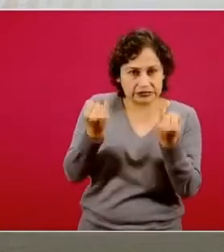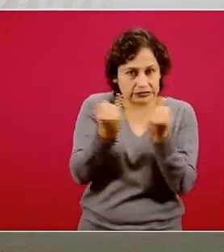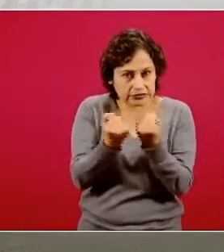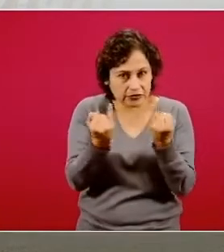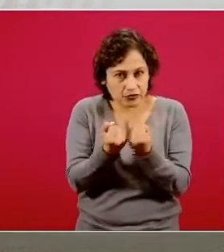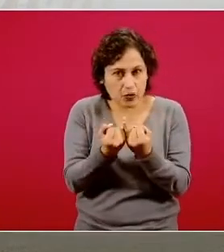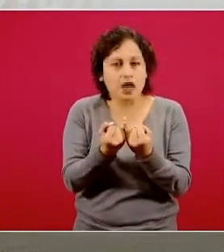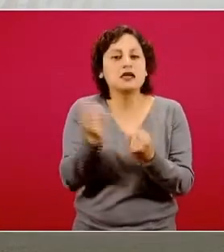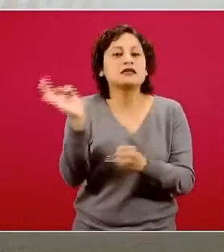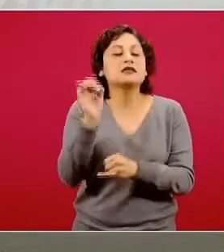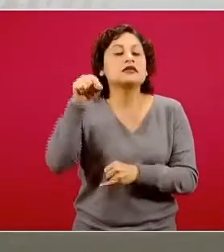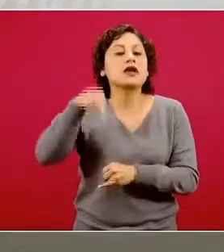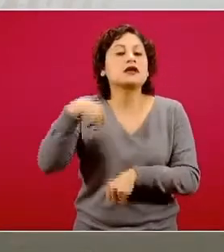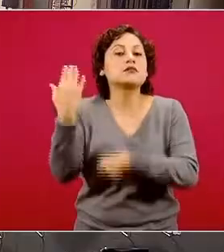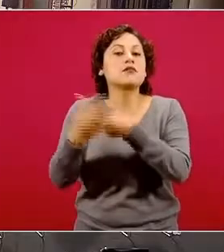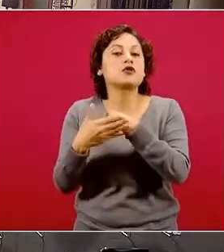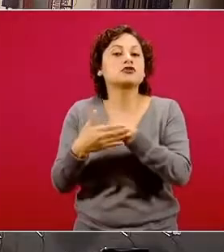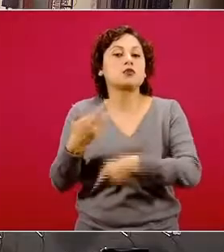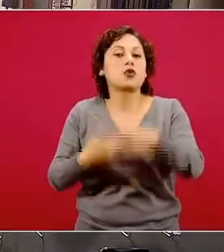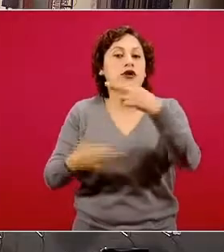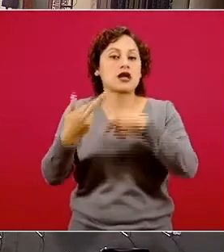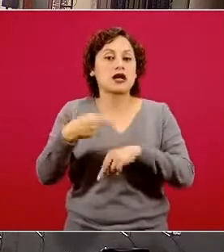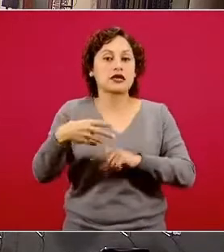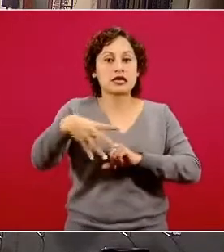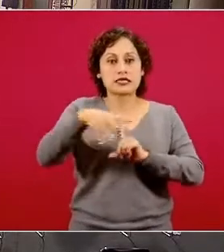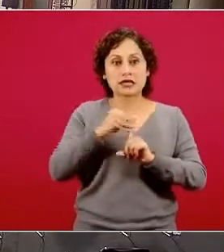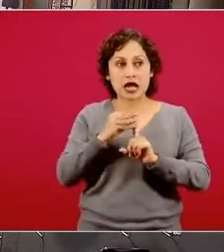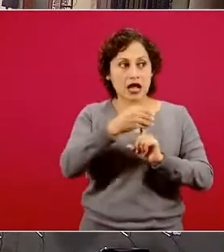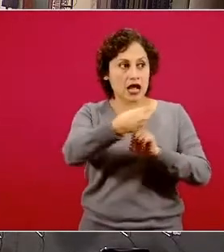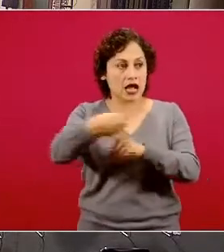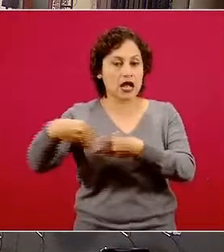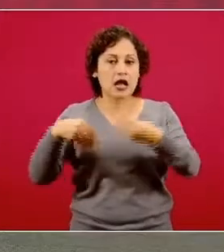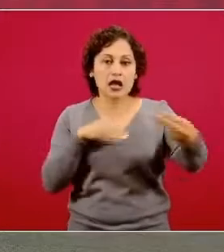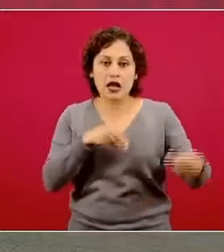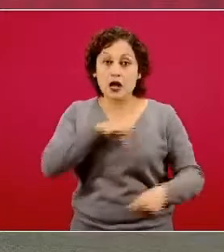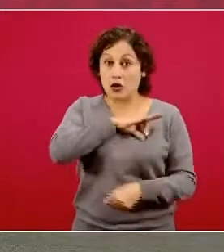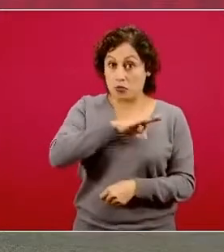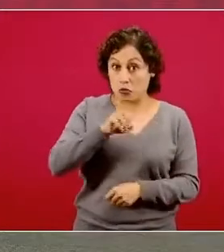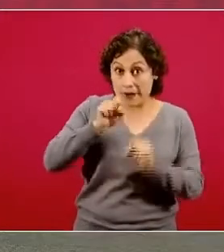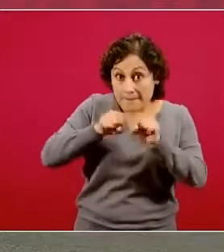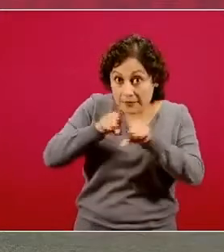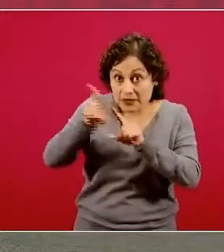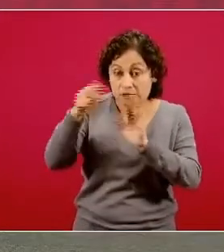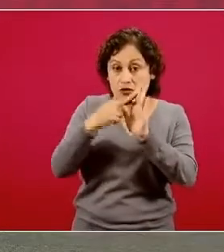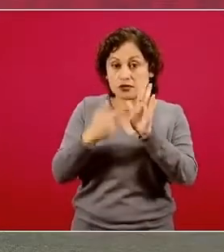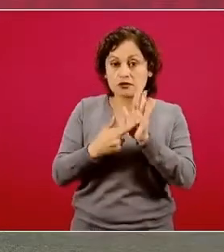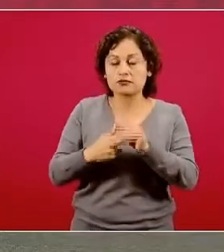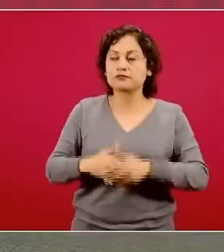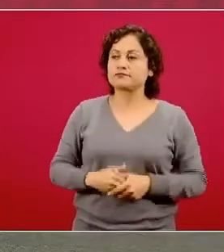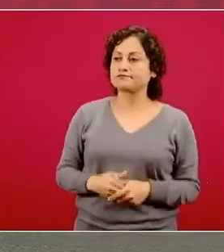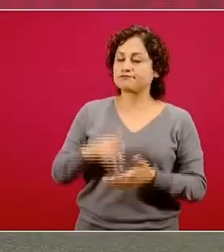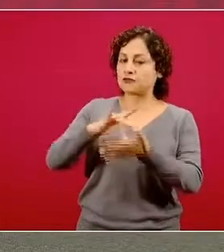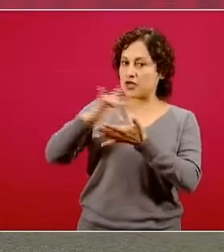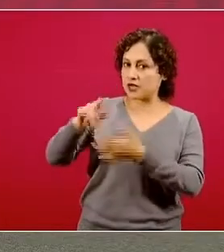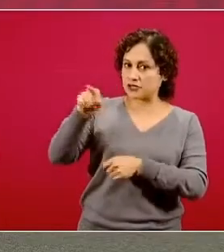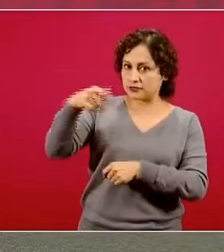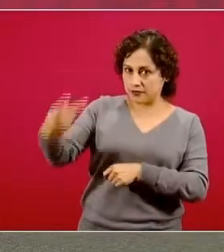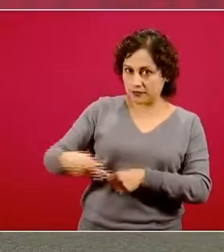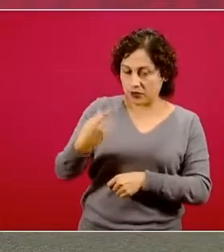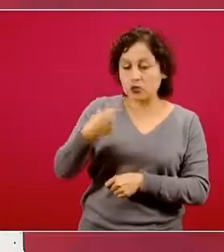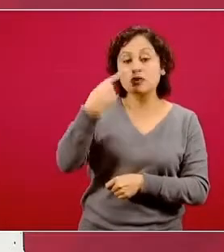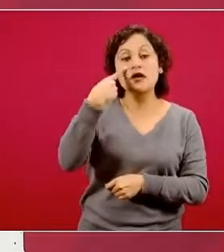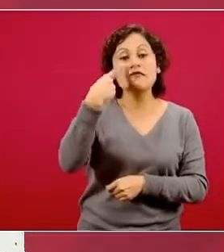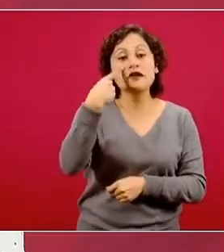Gracias. Muchas gracias por su pregunta bastante importante. El semáforo de